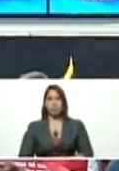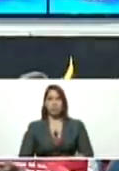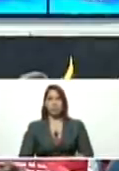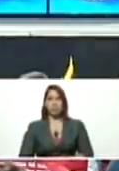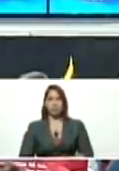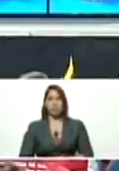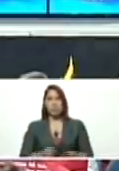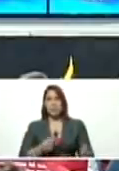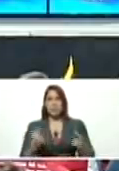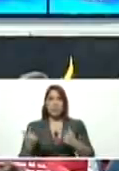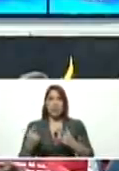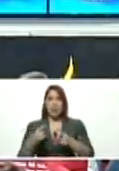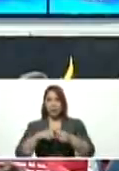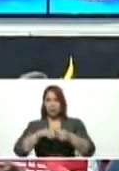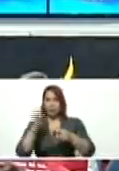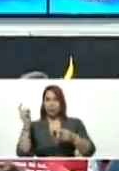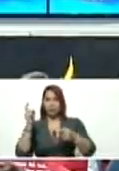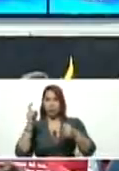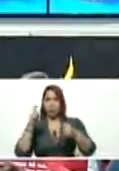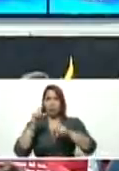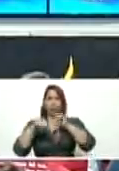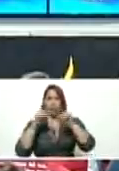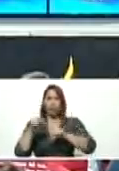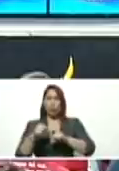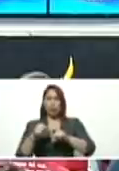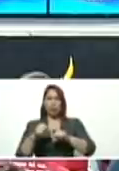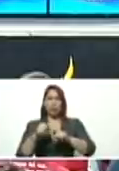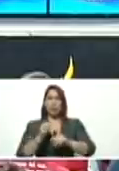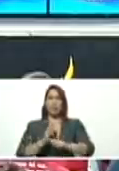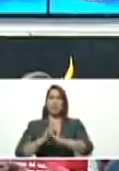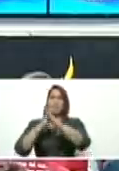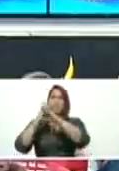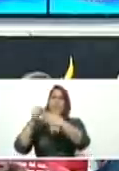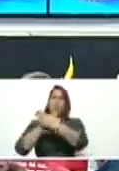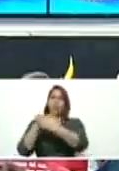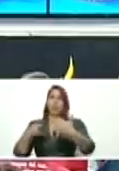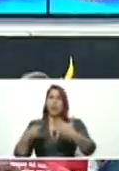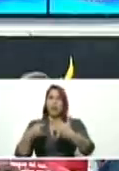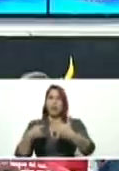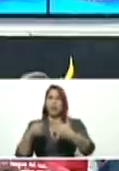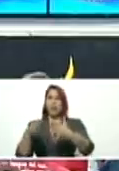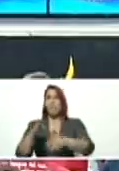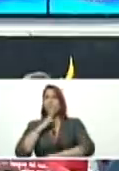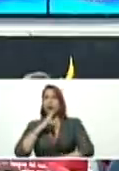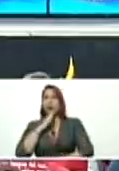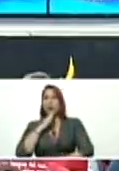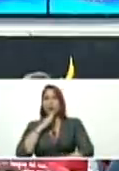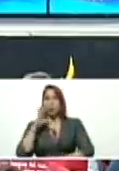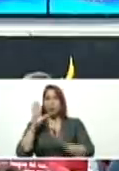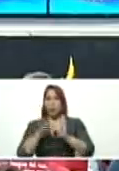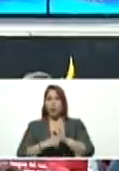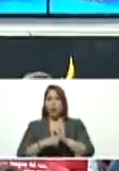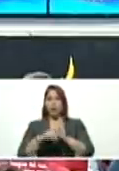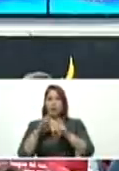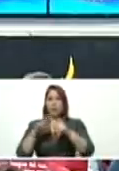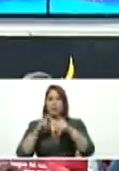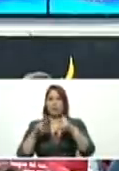swift provocarle todas las cuentas bancarias robarle las reservas y los activos